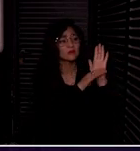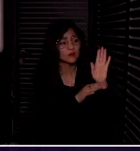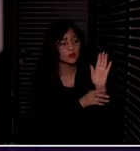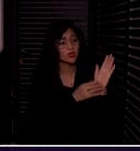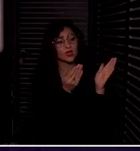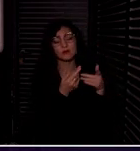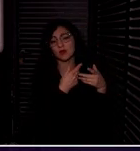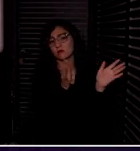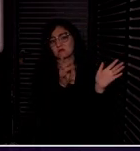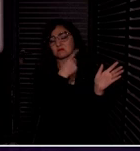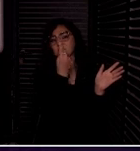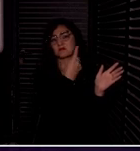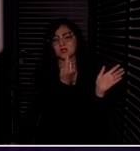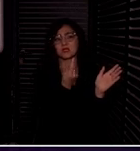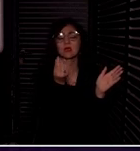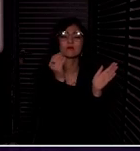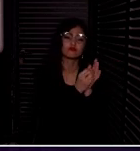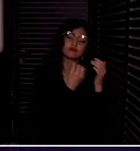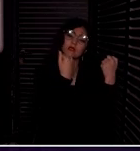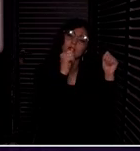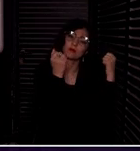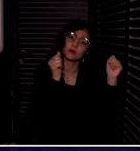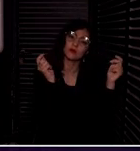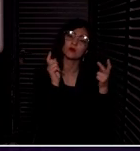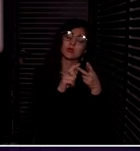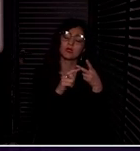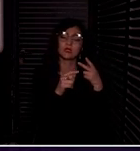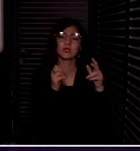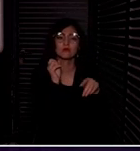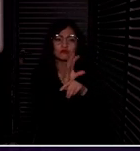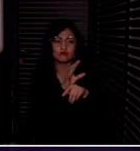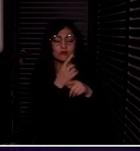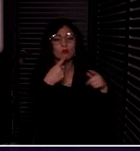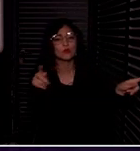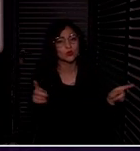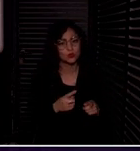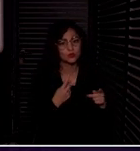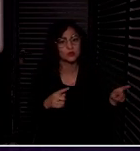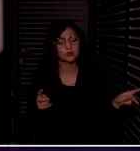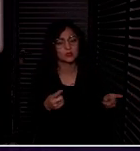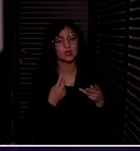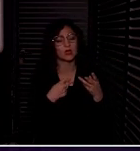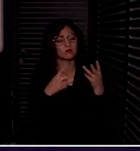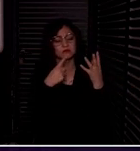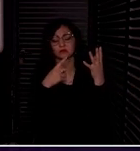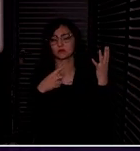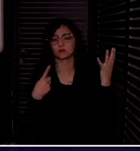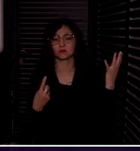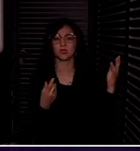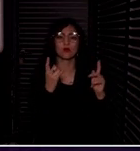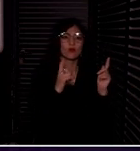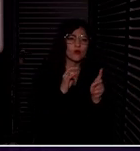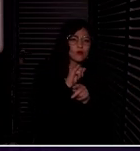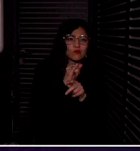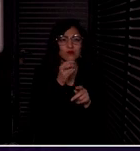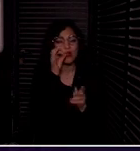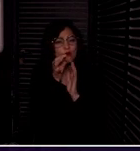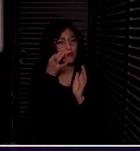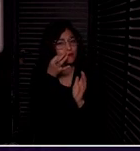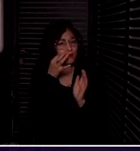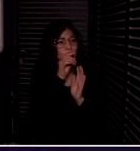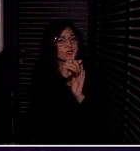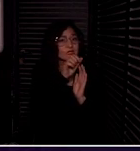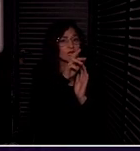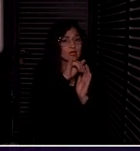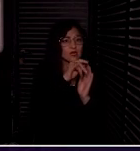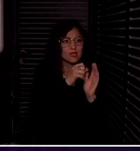más amplios, que incluye deportes, eventos, música, más allá de la ficción y de las series, que se suponía era la